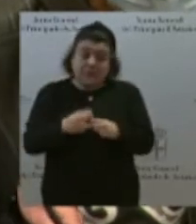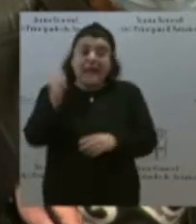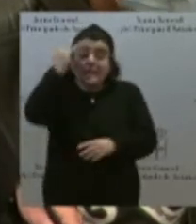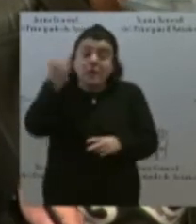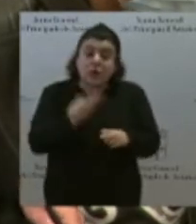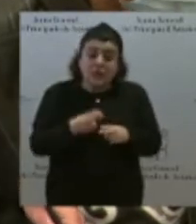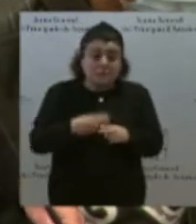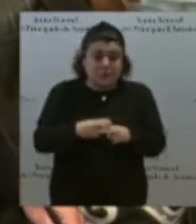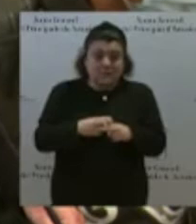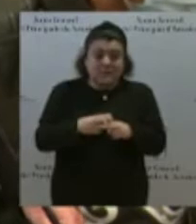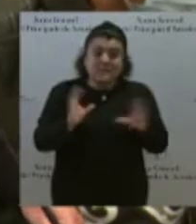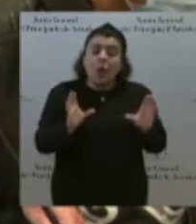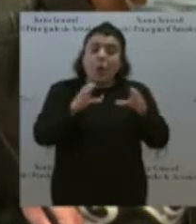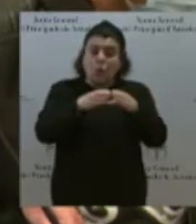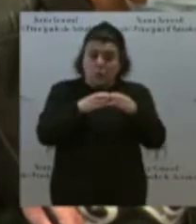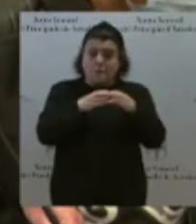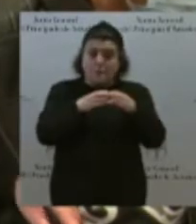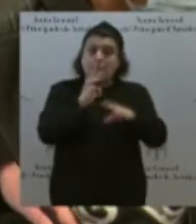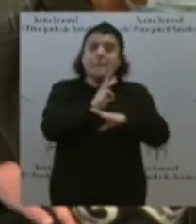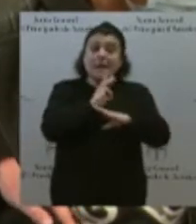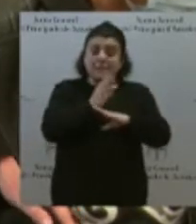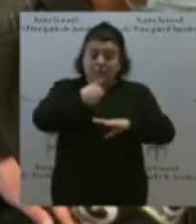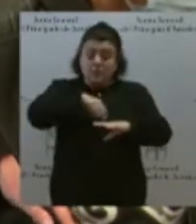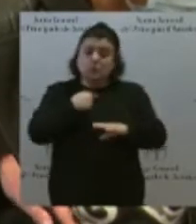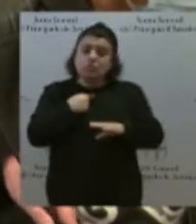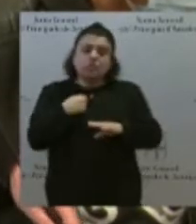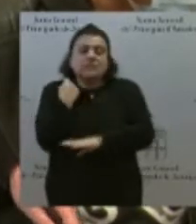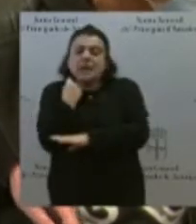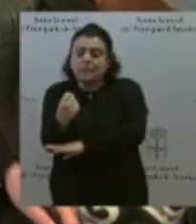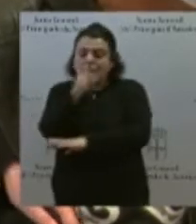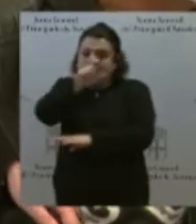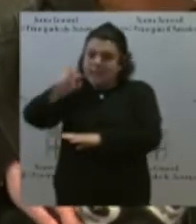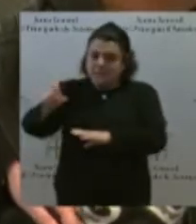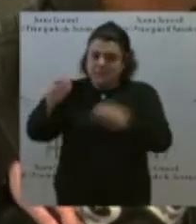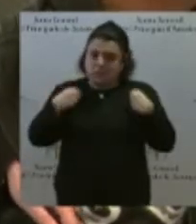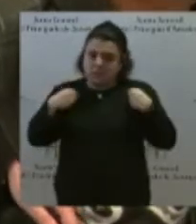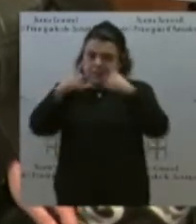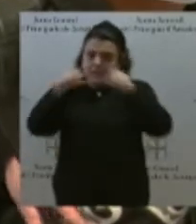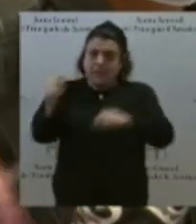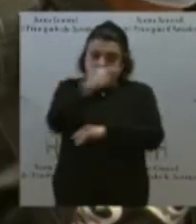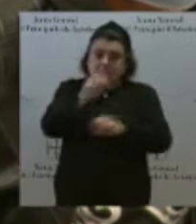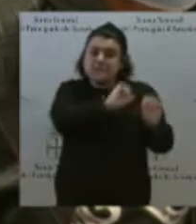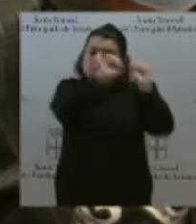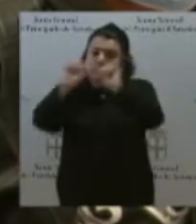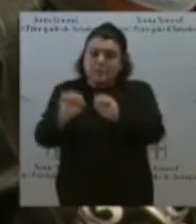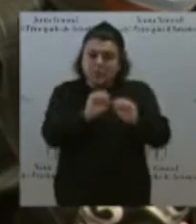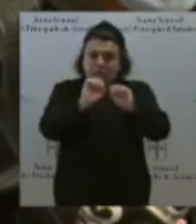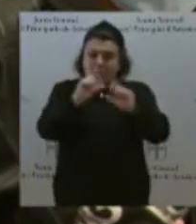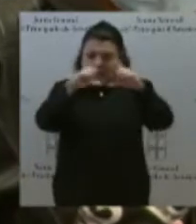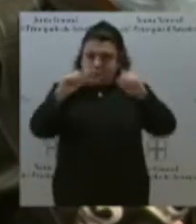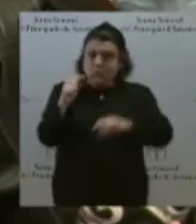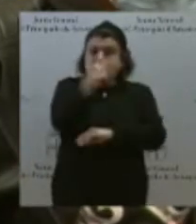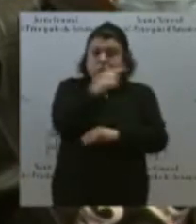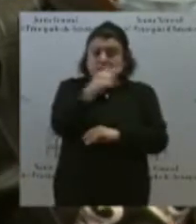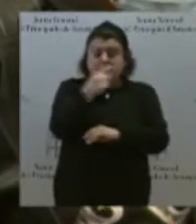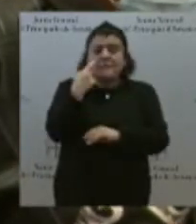estar al lado de los ciudadanos y ciudadanas del Occidente, es proteger el Occidente, es ver que los recursos del Occidente van a crear empleo, pero